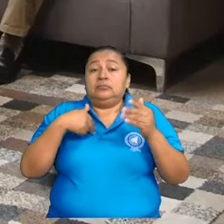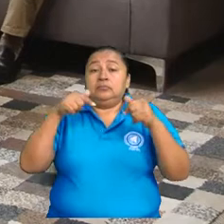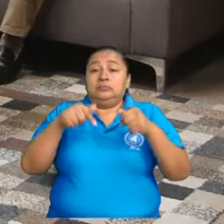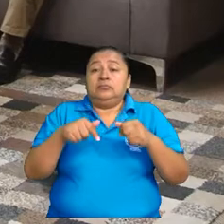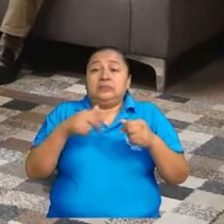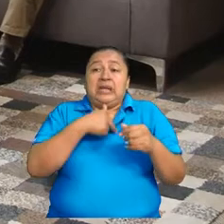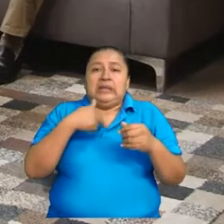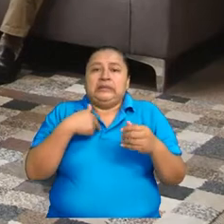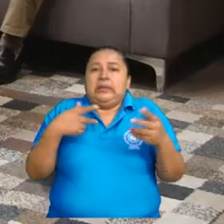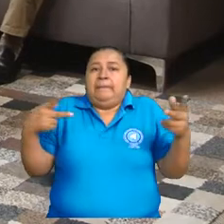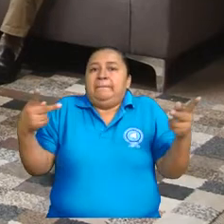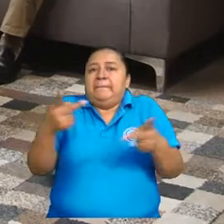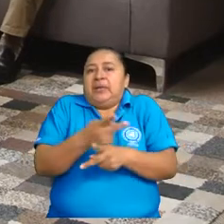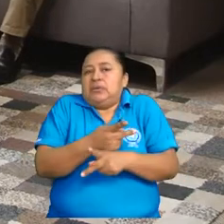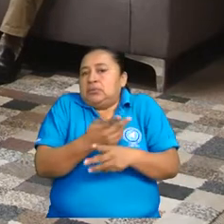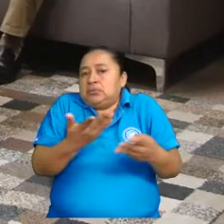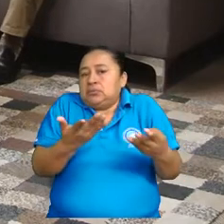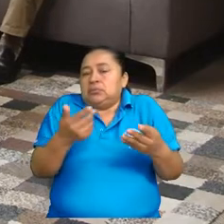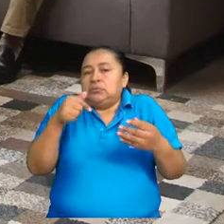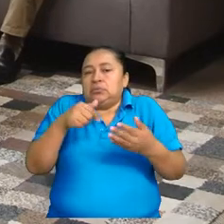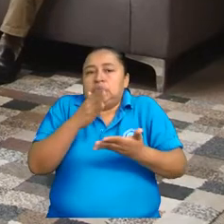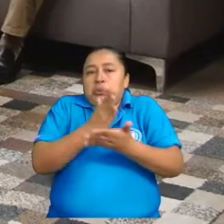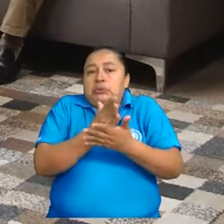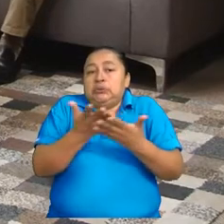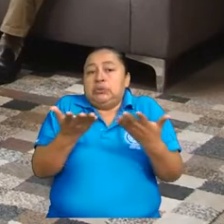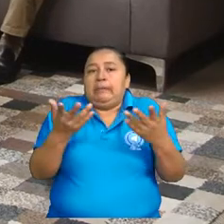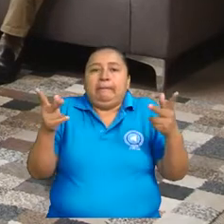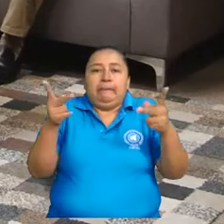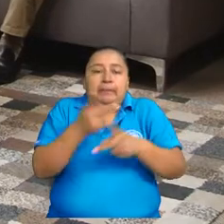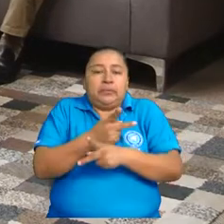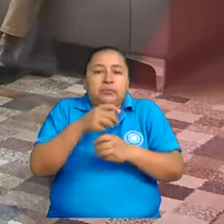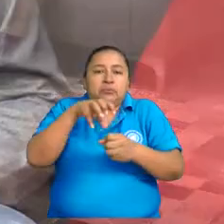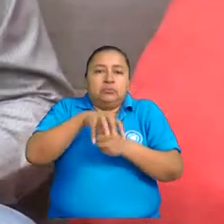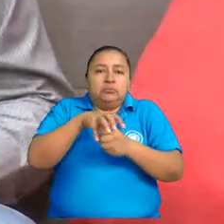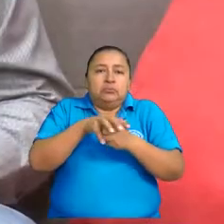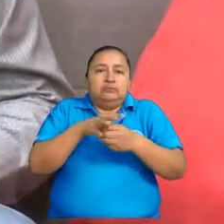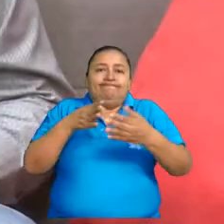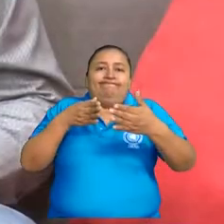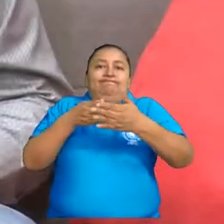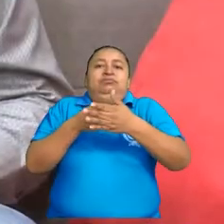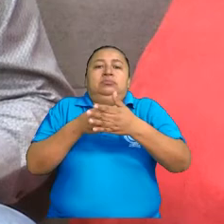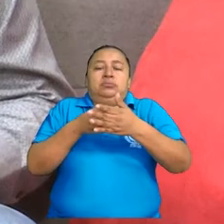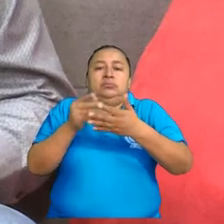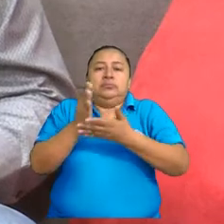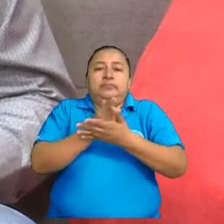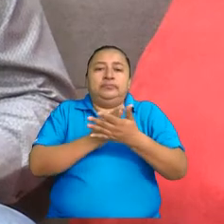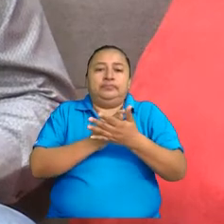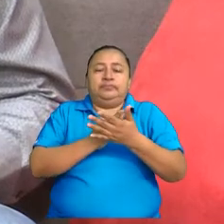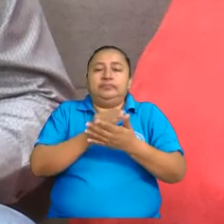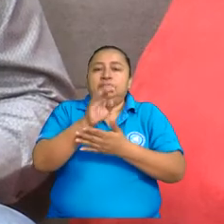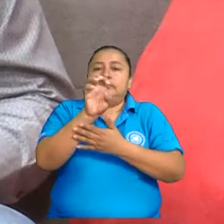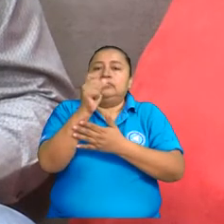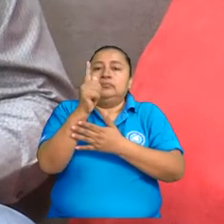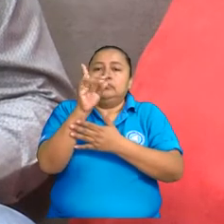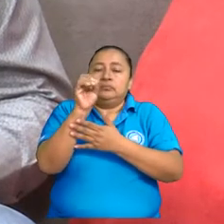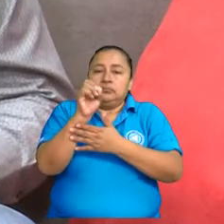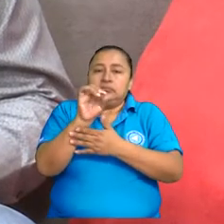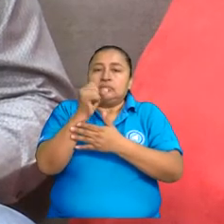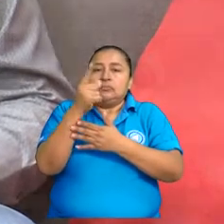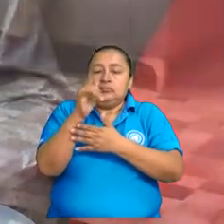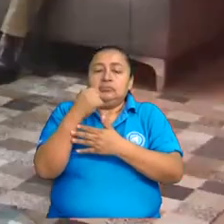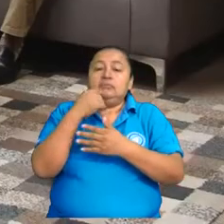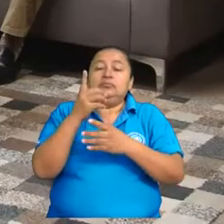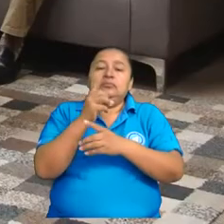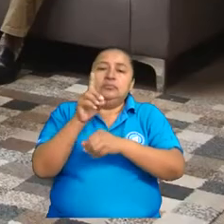tomar esas medidas tan tremendas, pues. En parálisis y en shock en algunos países y estados. Así es. Doctor, tenemos que hacer una